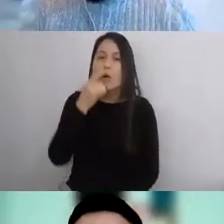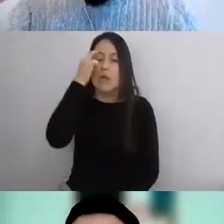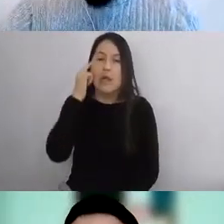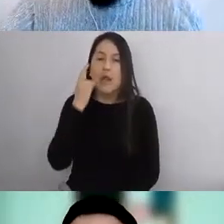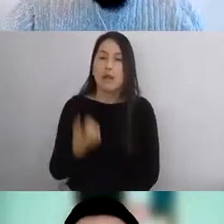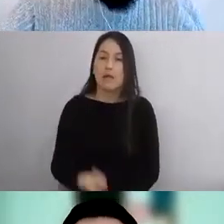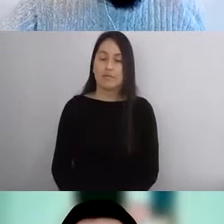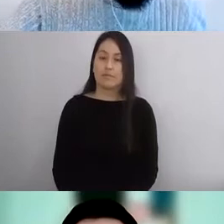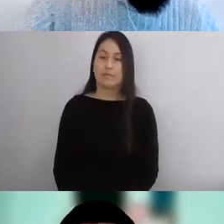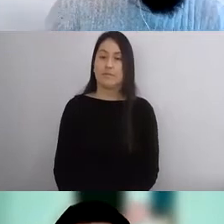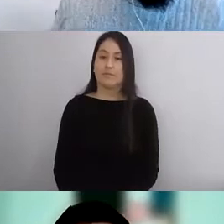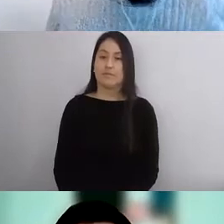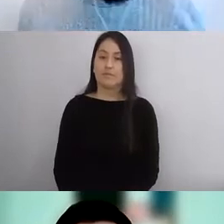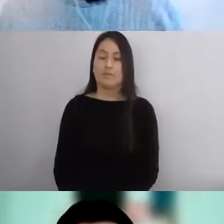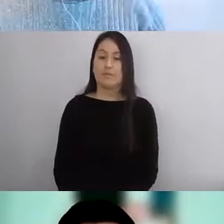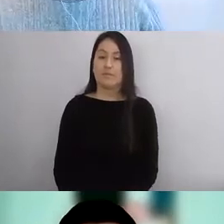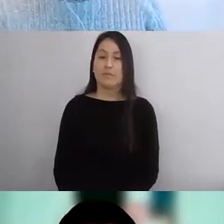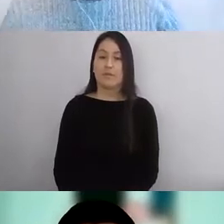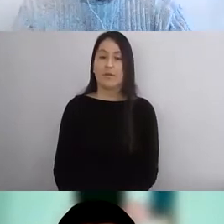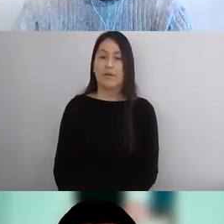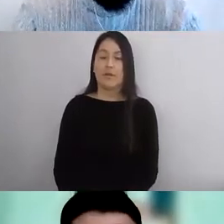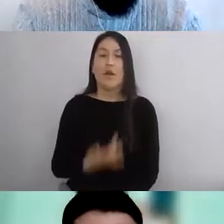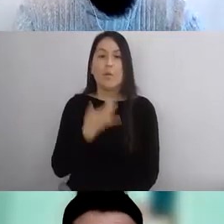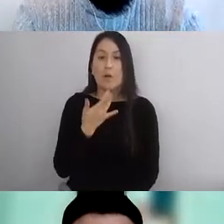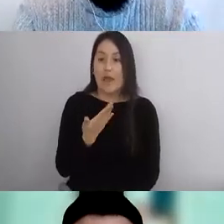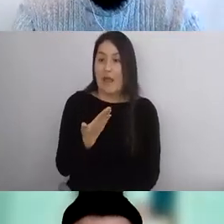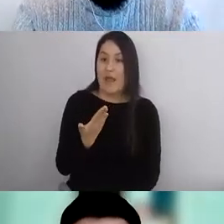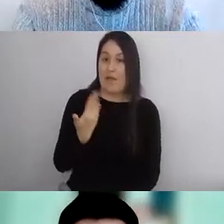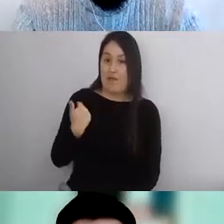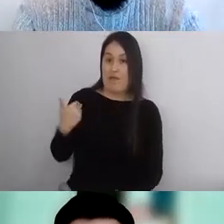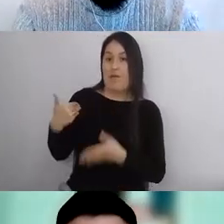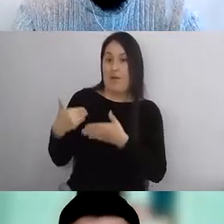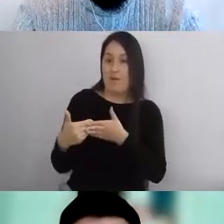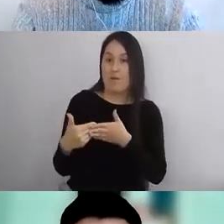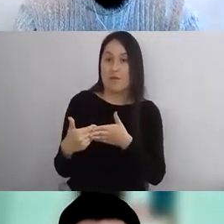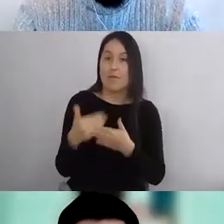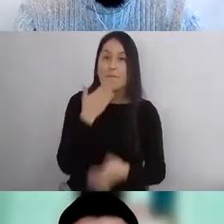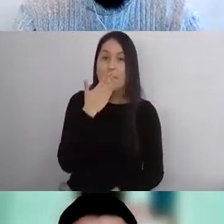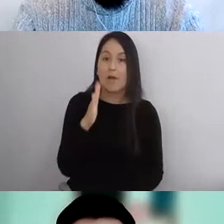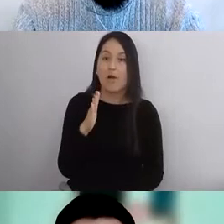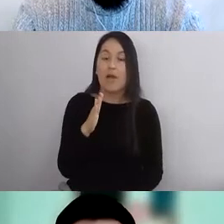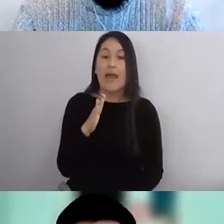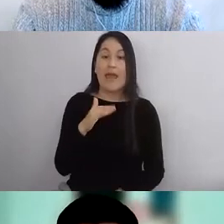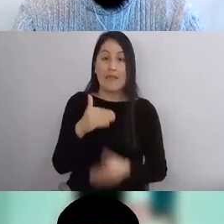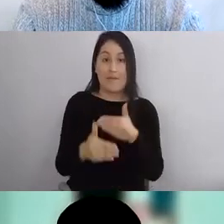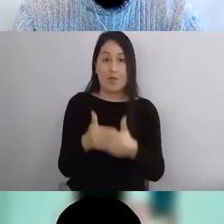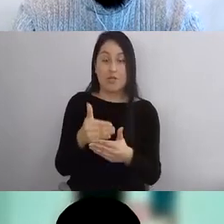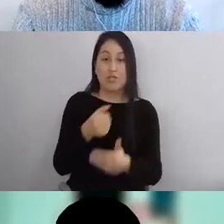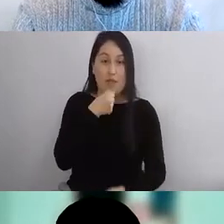Porque mientras más reciente va a ser mejor en el proceso de entrevista, ¿verdad? Contextualizando.